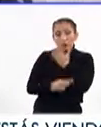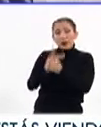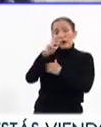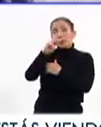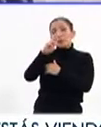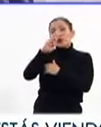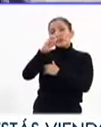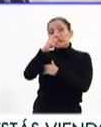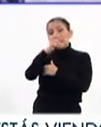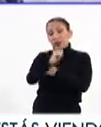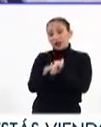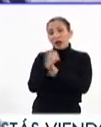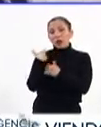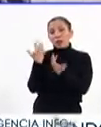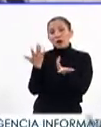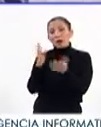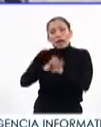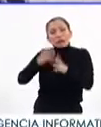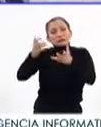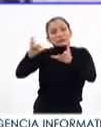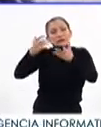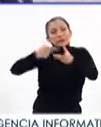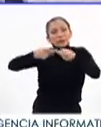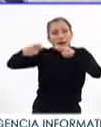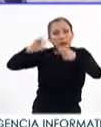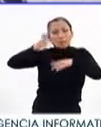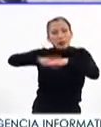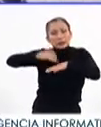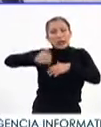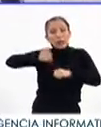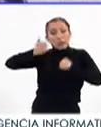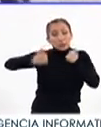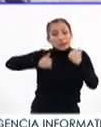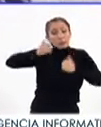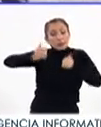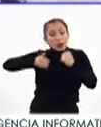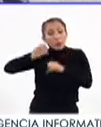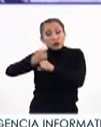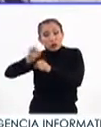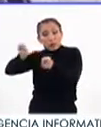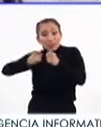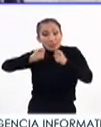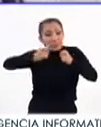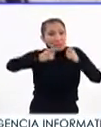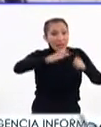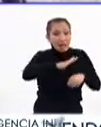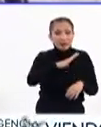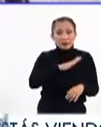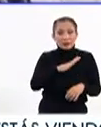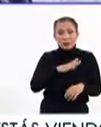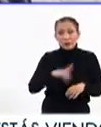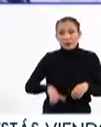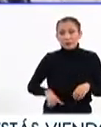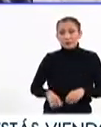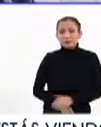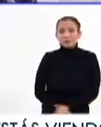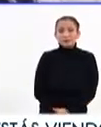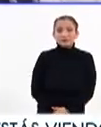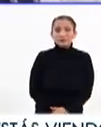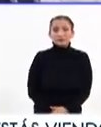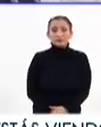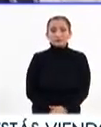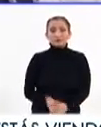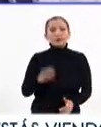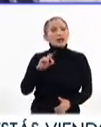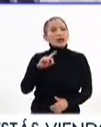Proyecta, pues te nacen ganas de seguir preparándote y seguir aprovechando también las oportunidades que nos está brindando el gobierno.